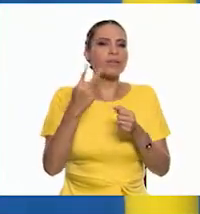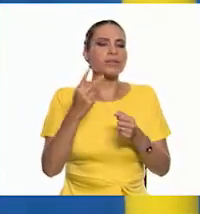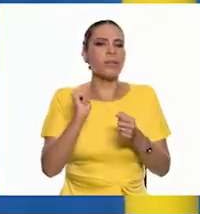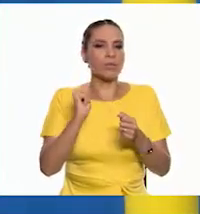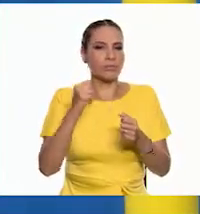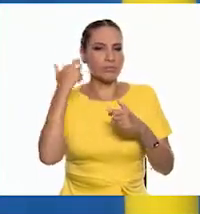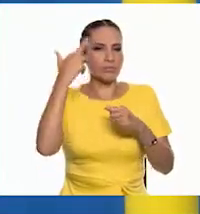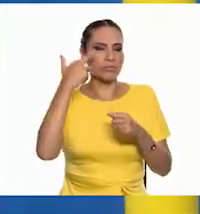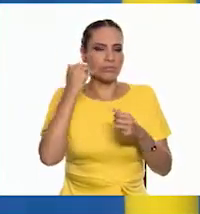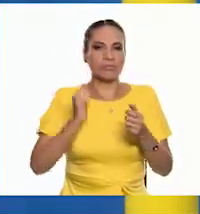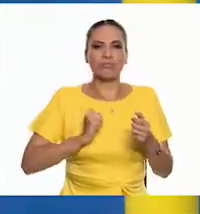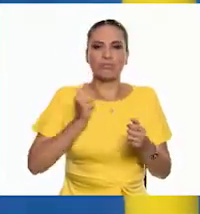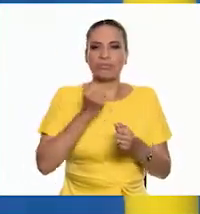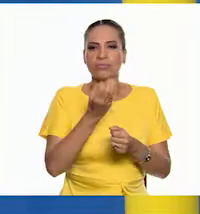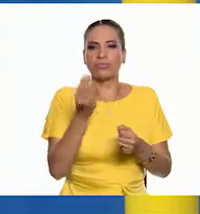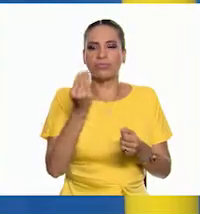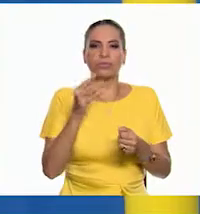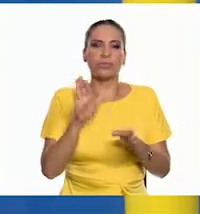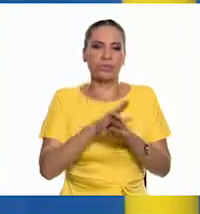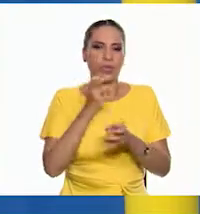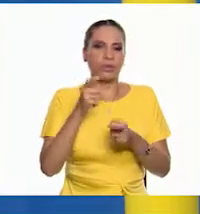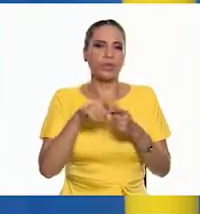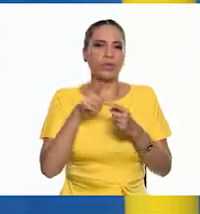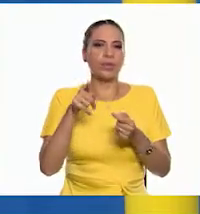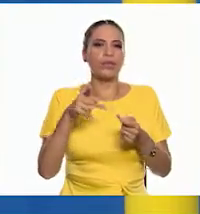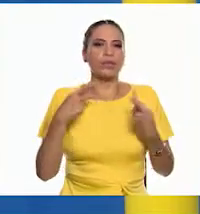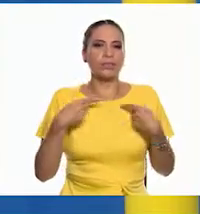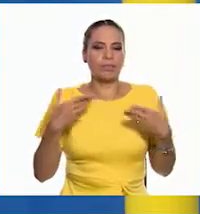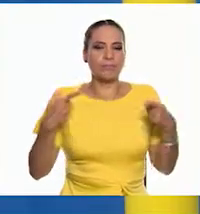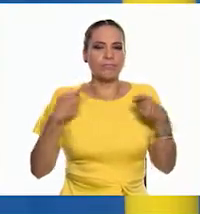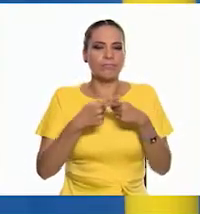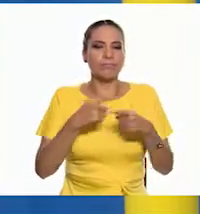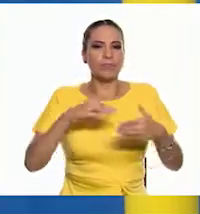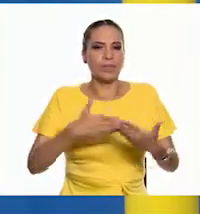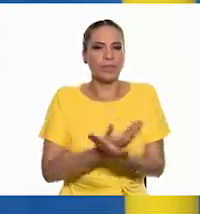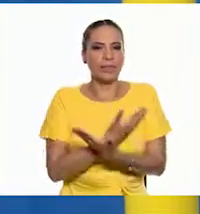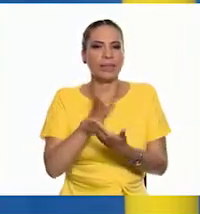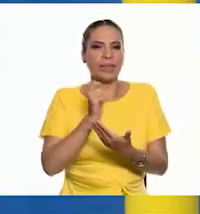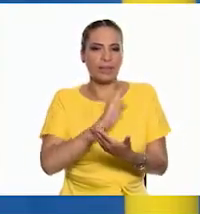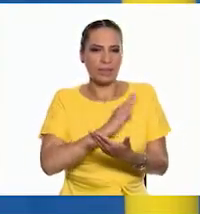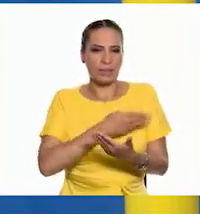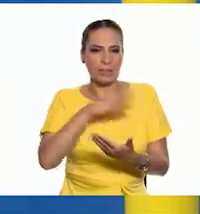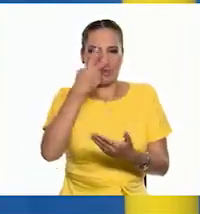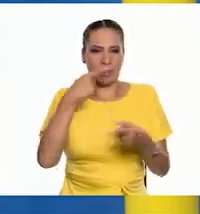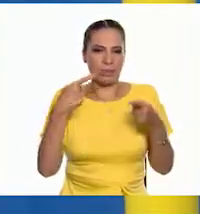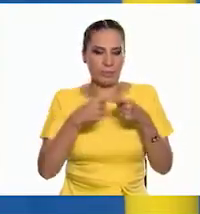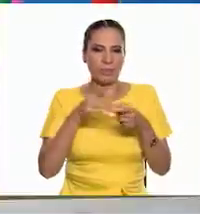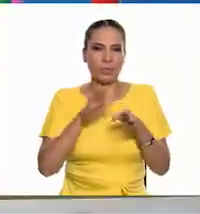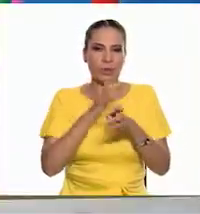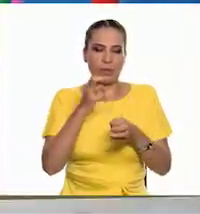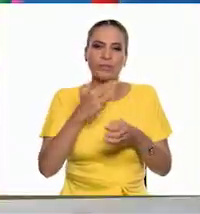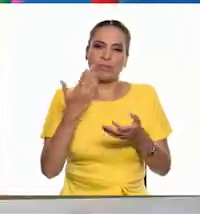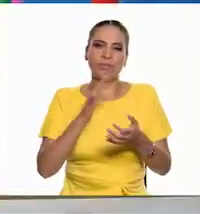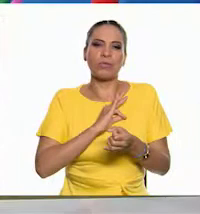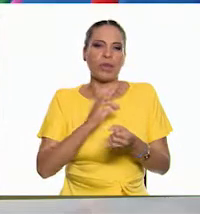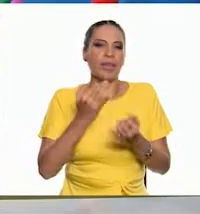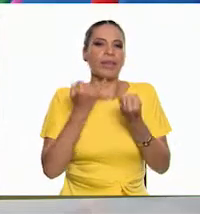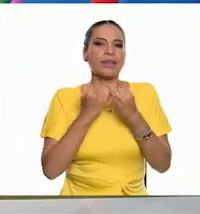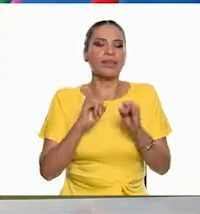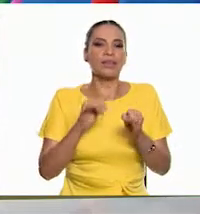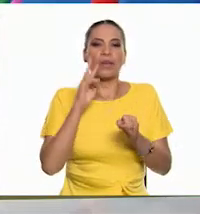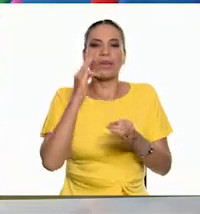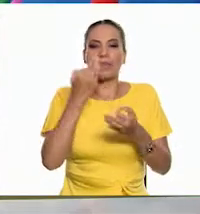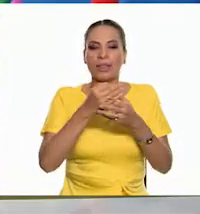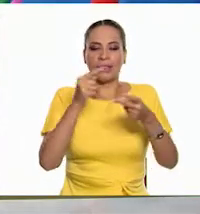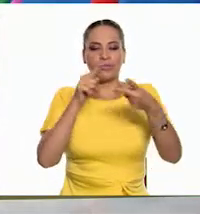muchos, entre ellos los criollos, como una oportunidad para independizarse. Pues nos quedamos con el pendiente de